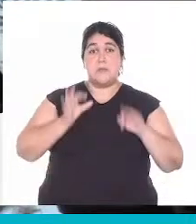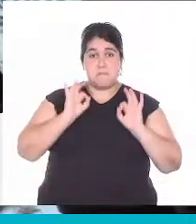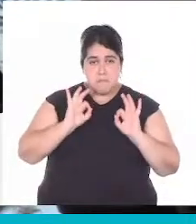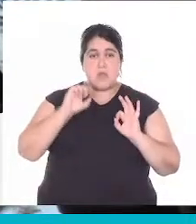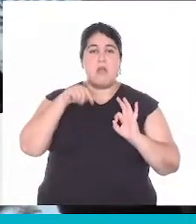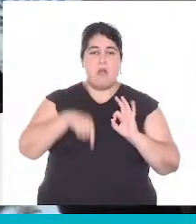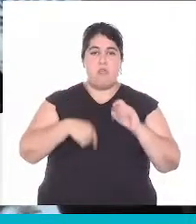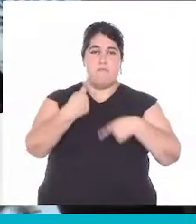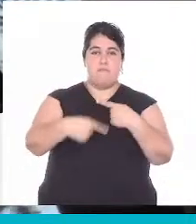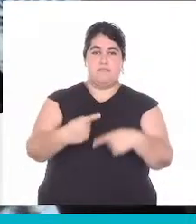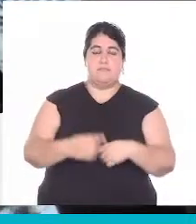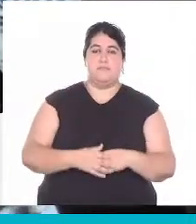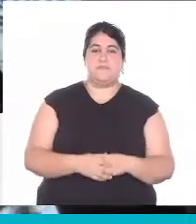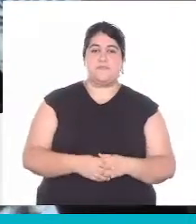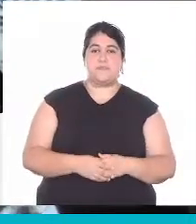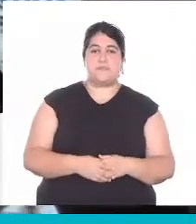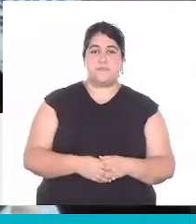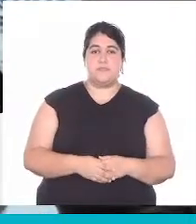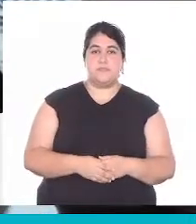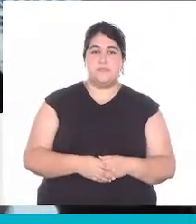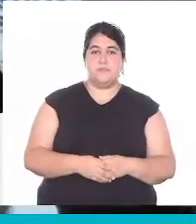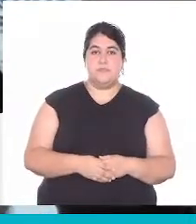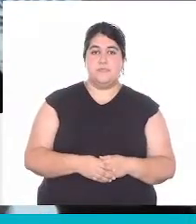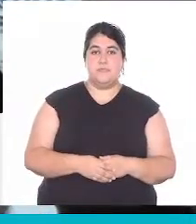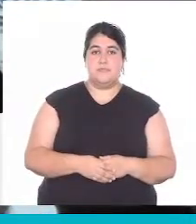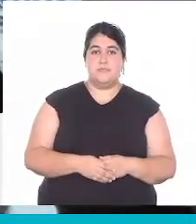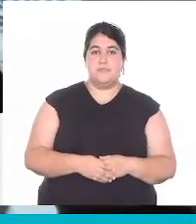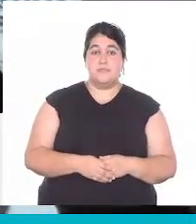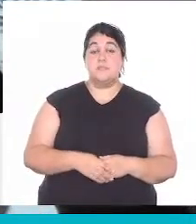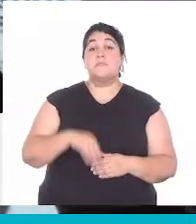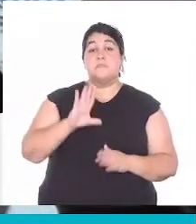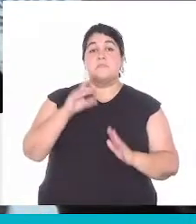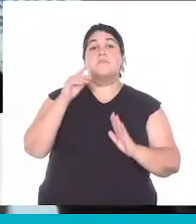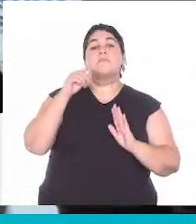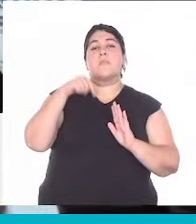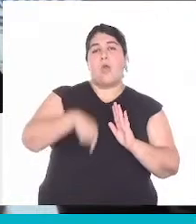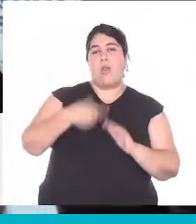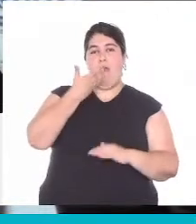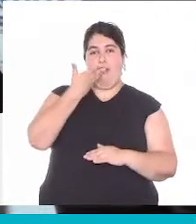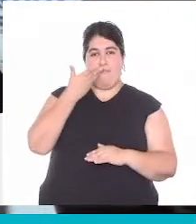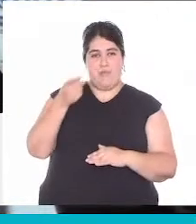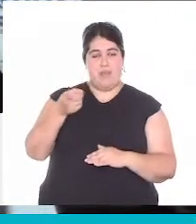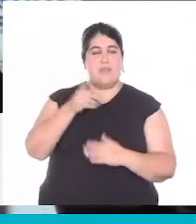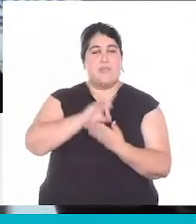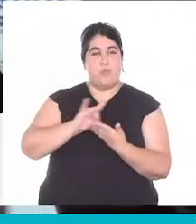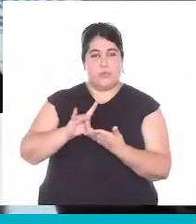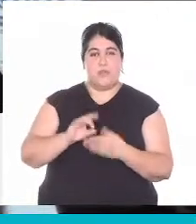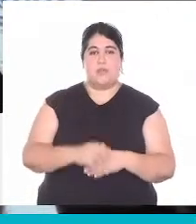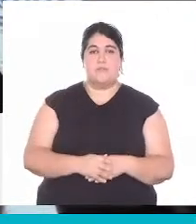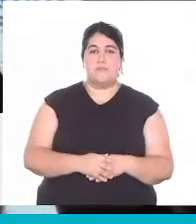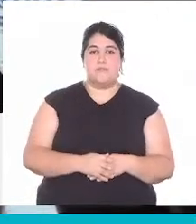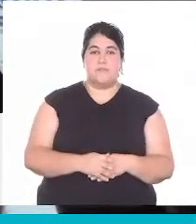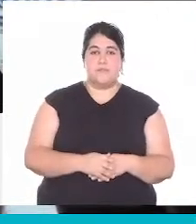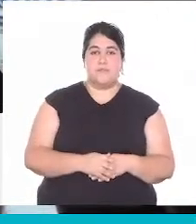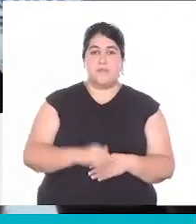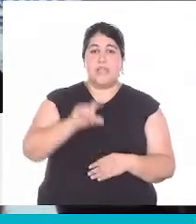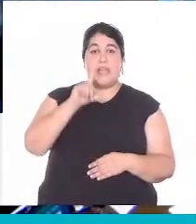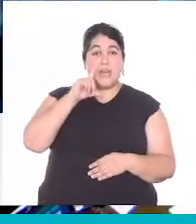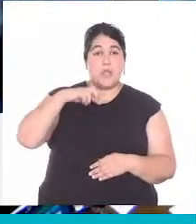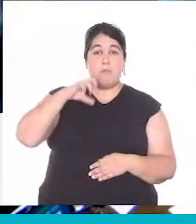Queda levantada la Cámara en comisión y continúa la sesión. En consideración, tiene la palabra el diputado Daniel